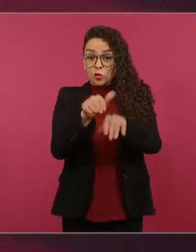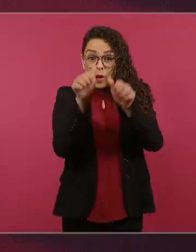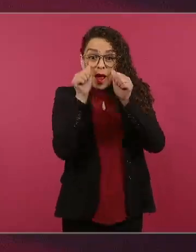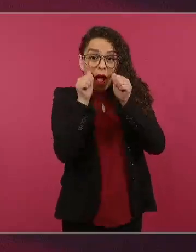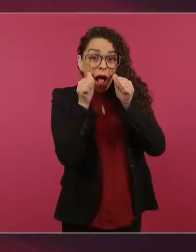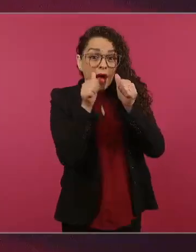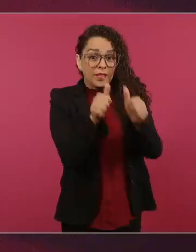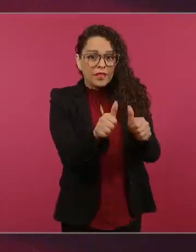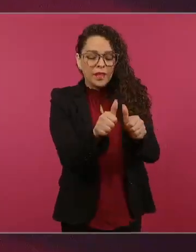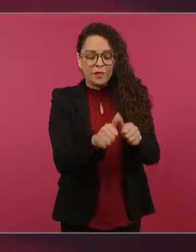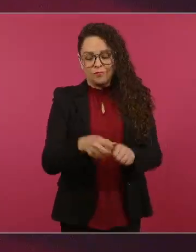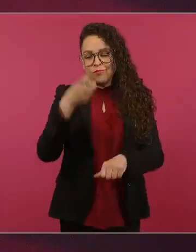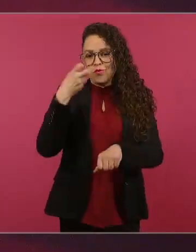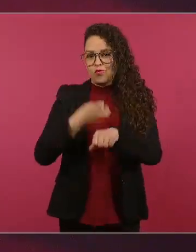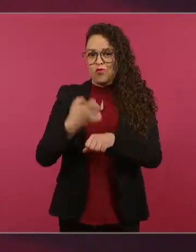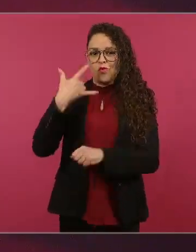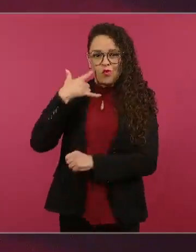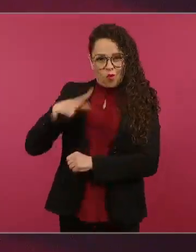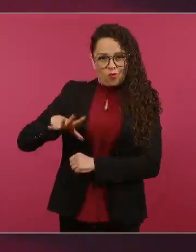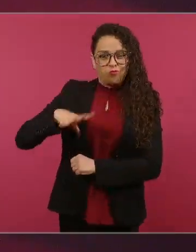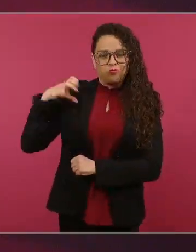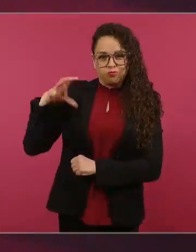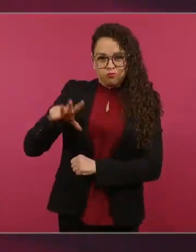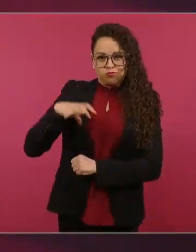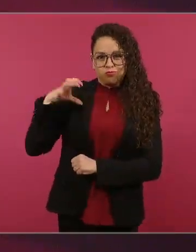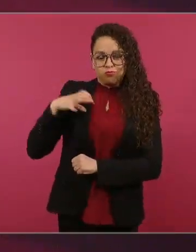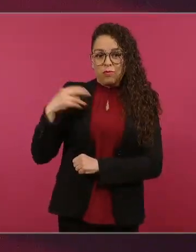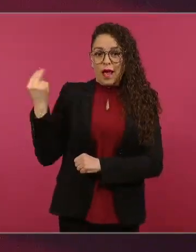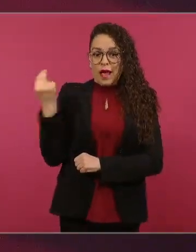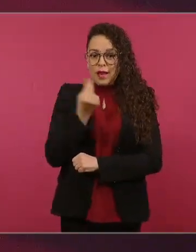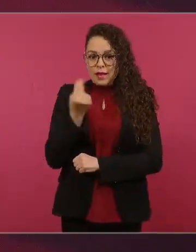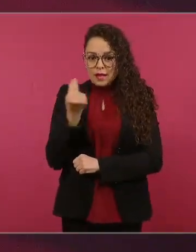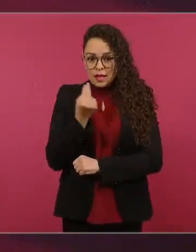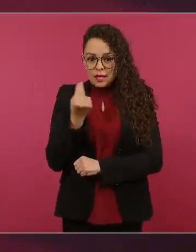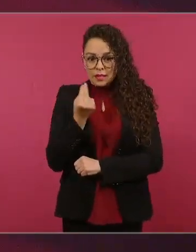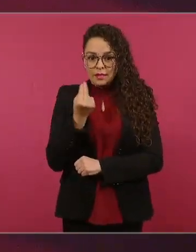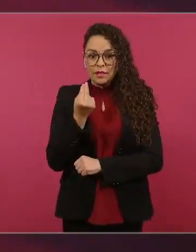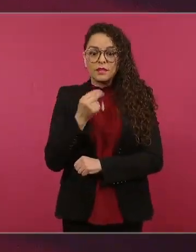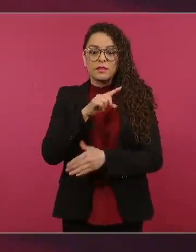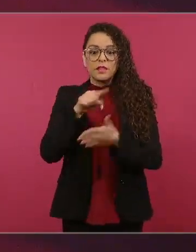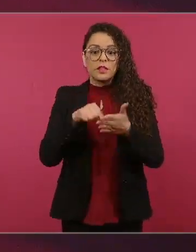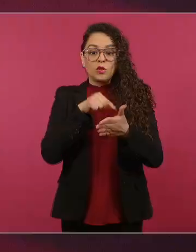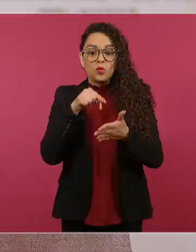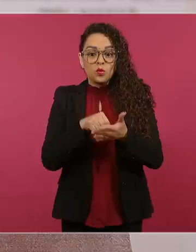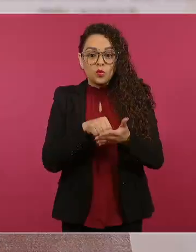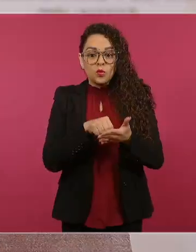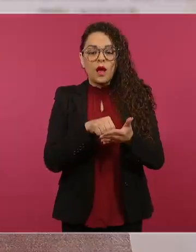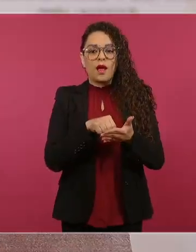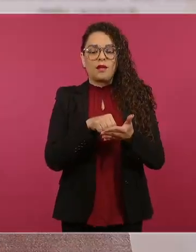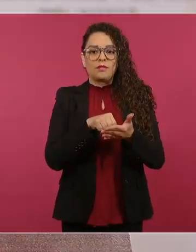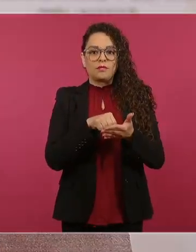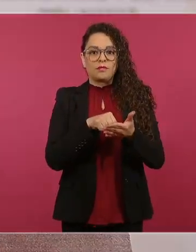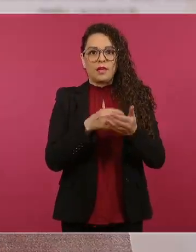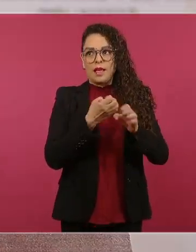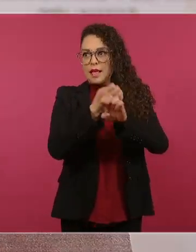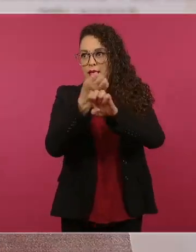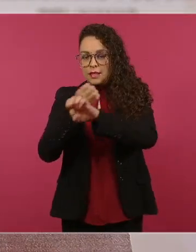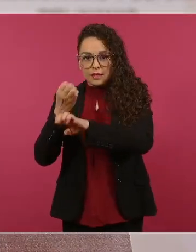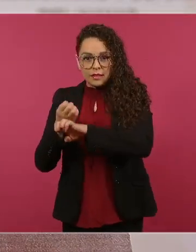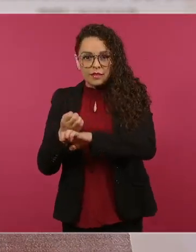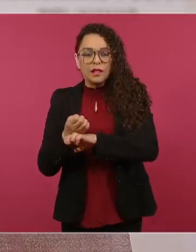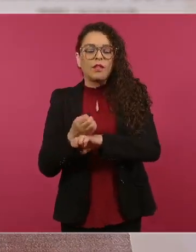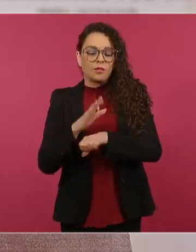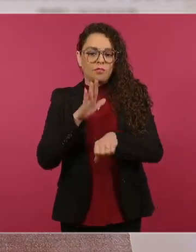está haciendo un esfuerzo muy importante por fortalecer los equipos de trabajo en las entidades federativas para mejorar la atención en tiempos